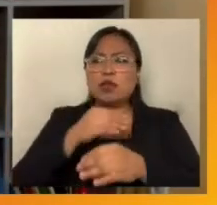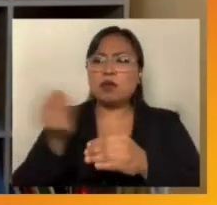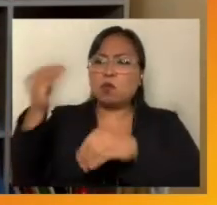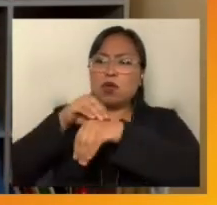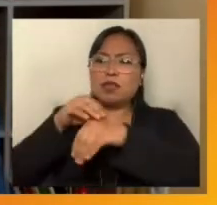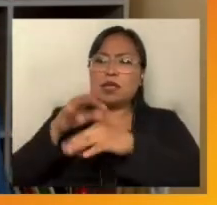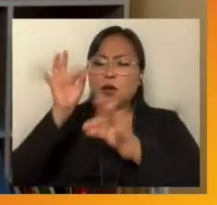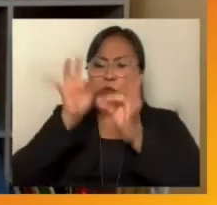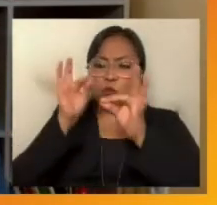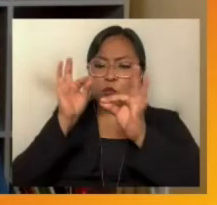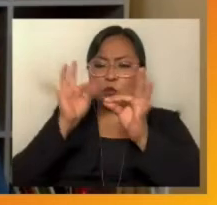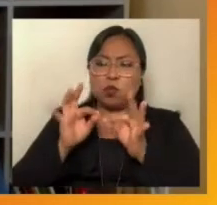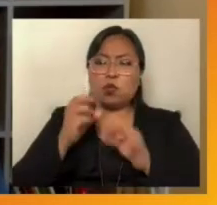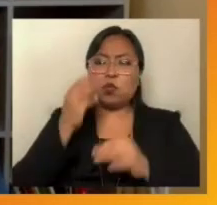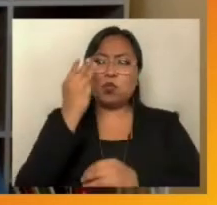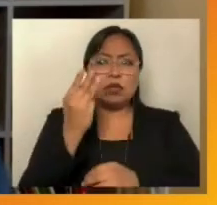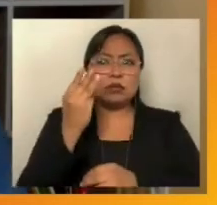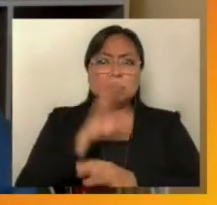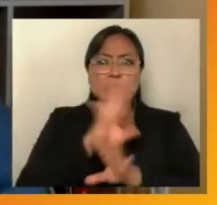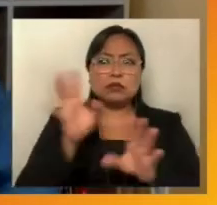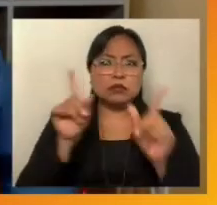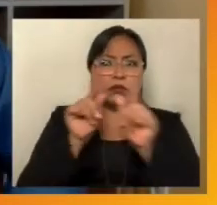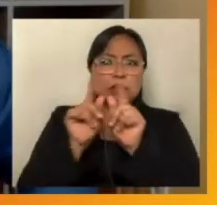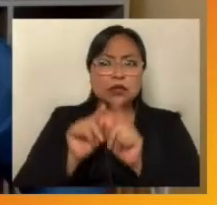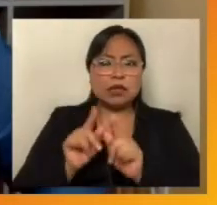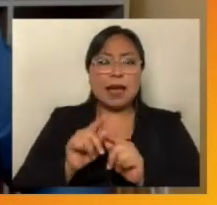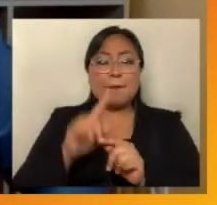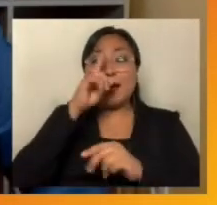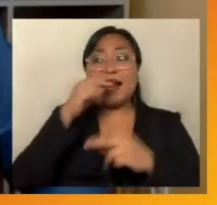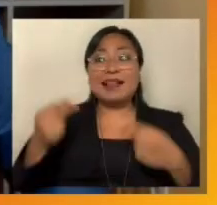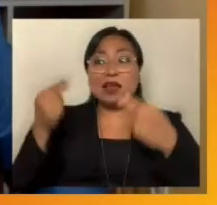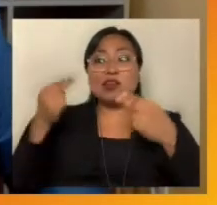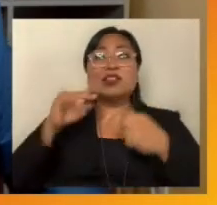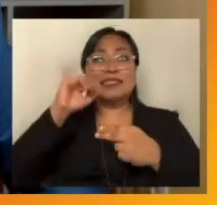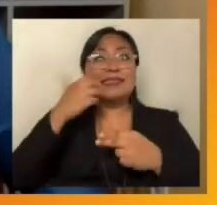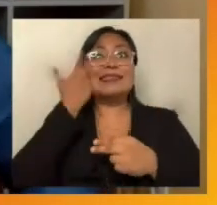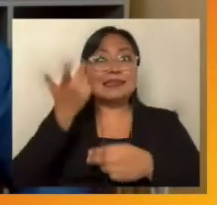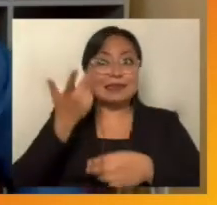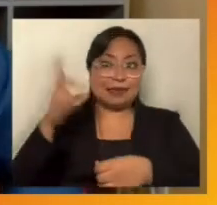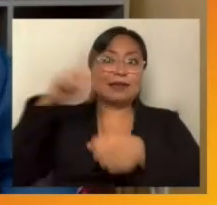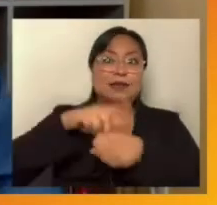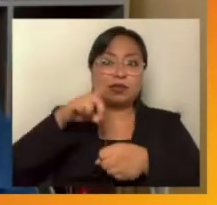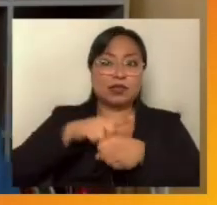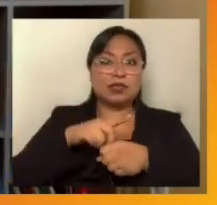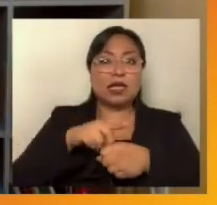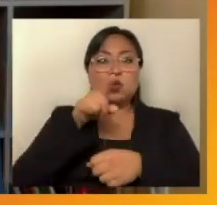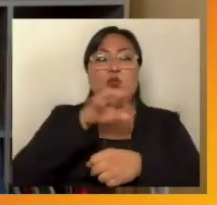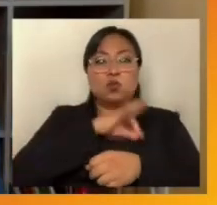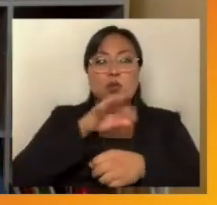pena que una empresa invierta tu dinero en la ONG. Cuéntame una historia.